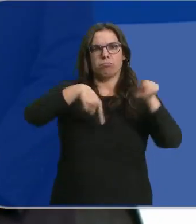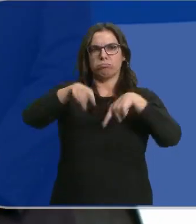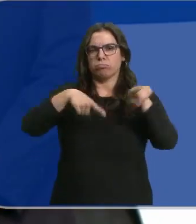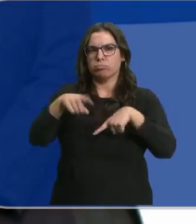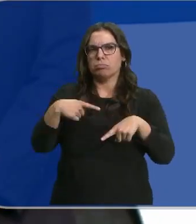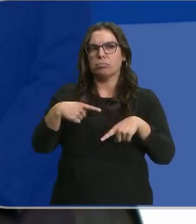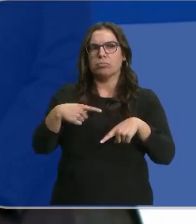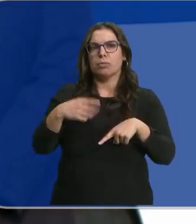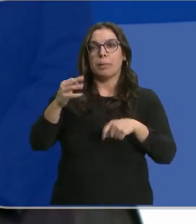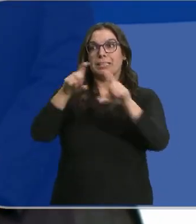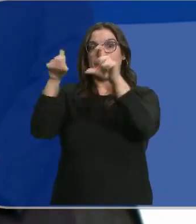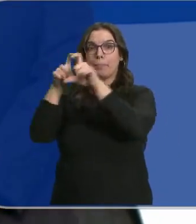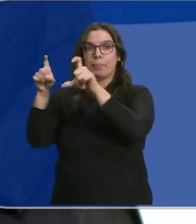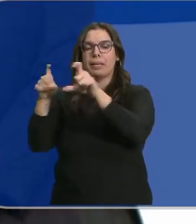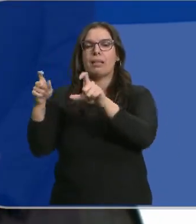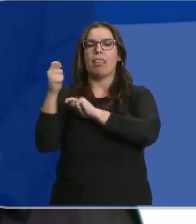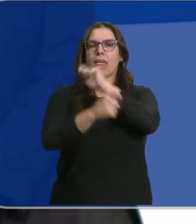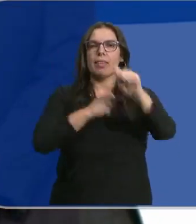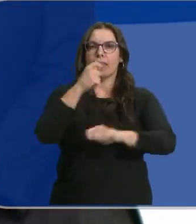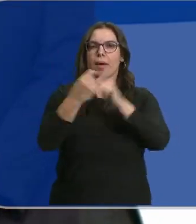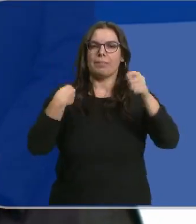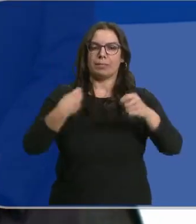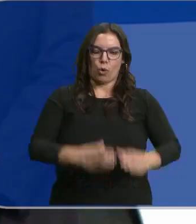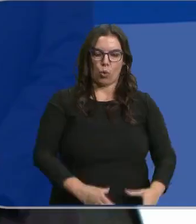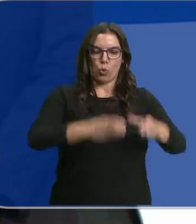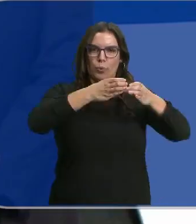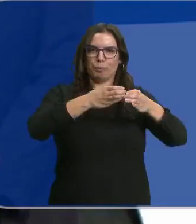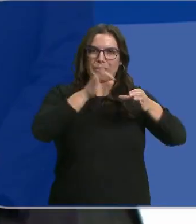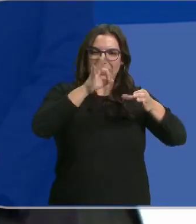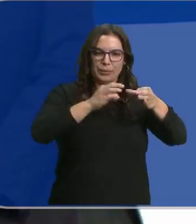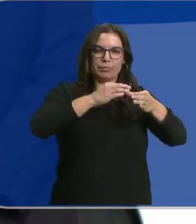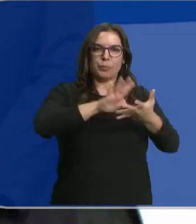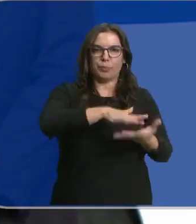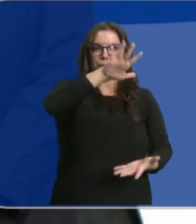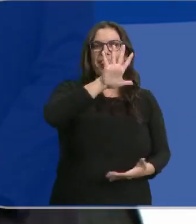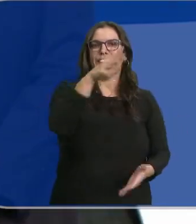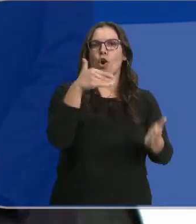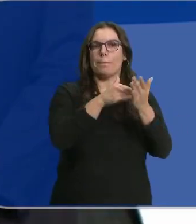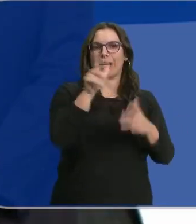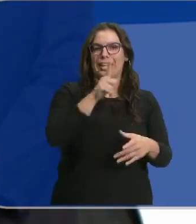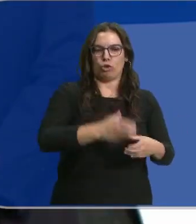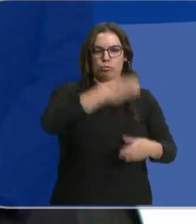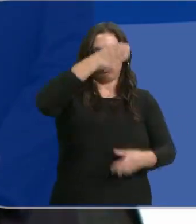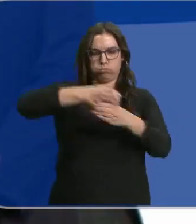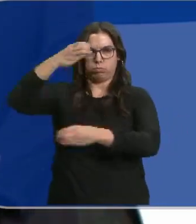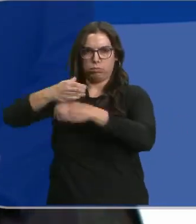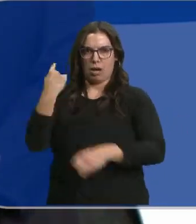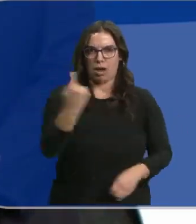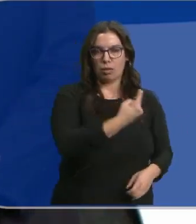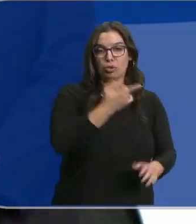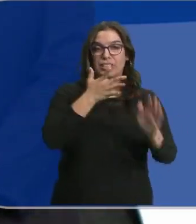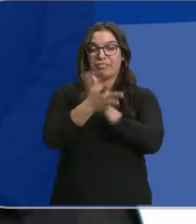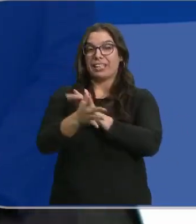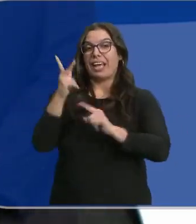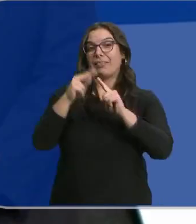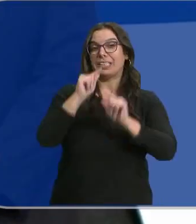y suministrado a las empresas a través de instalación de tanques específicos con una capacidad de 5.000 litros cada uno, se estima que se evitarán